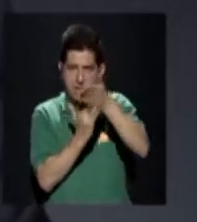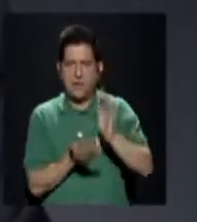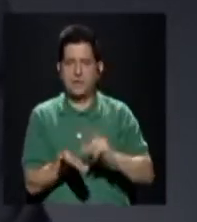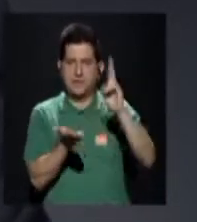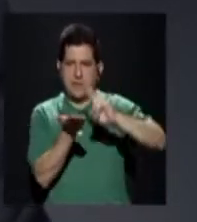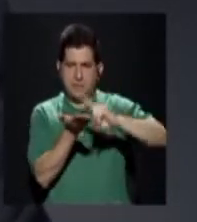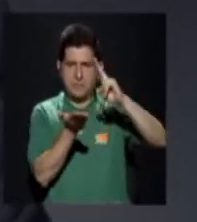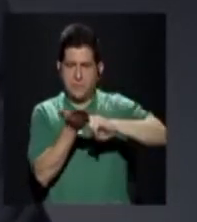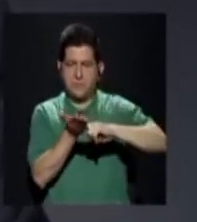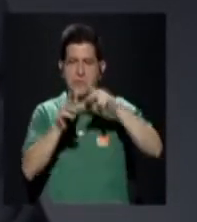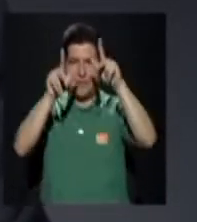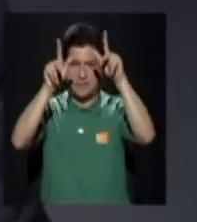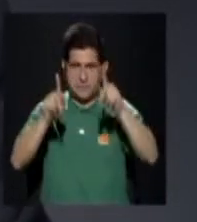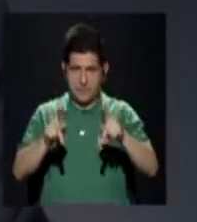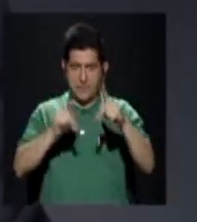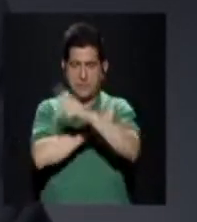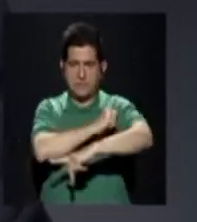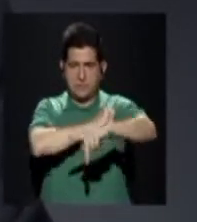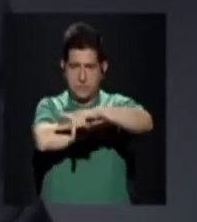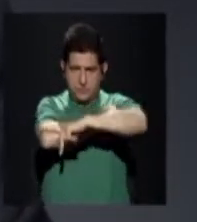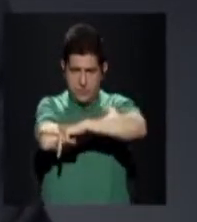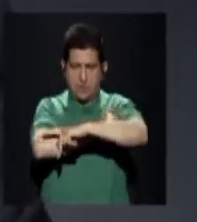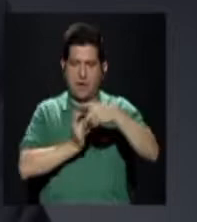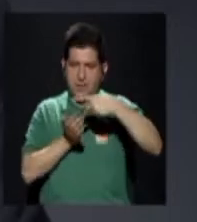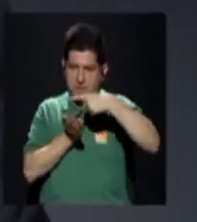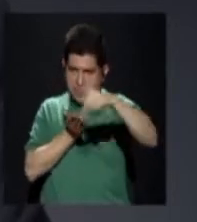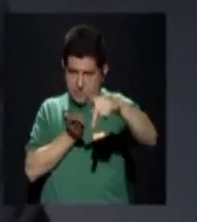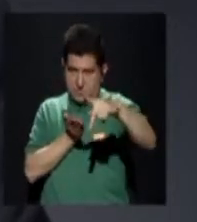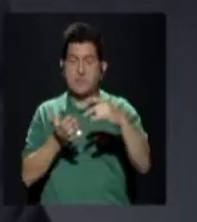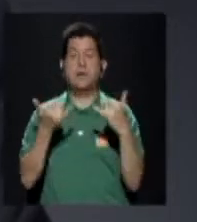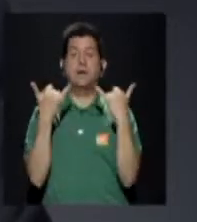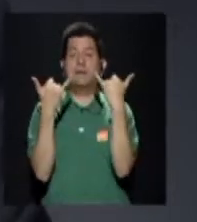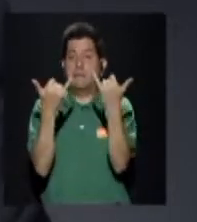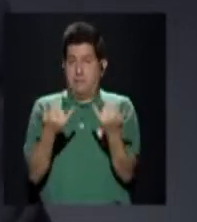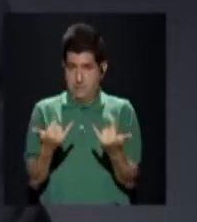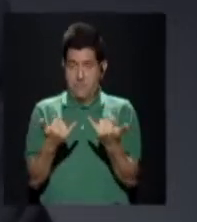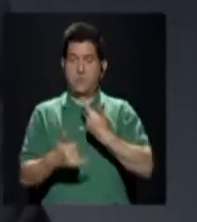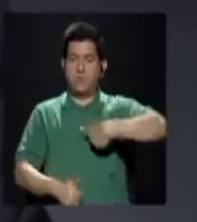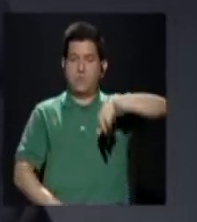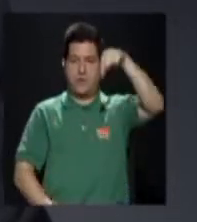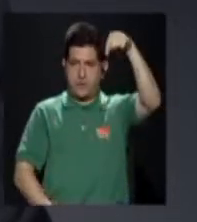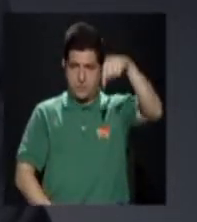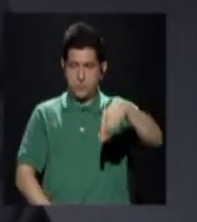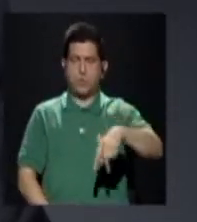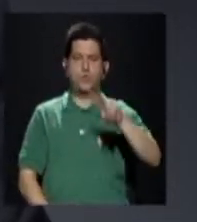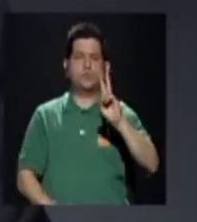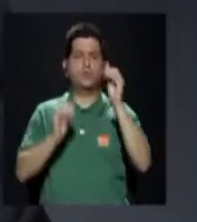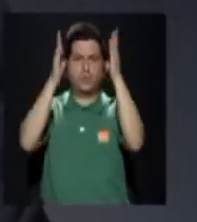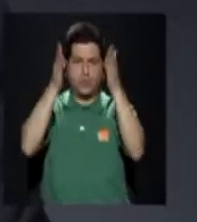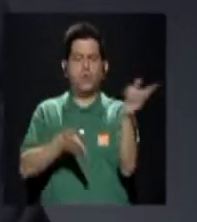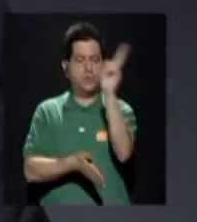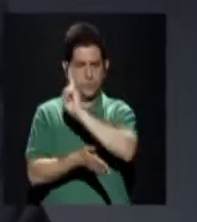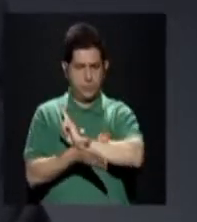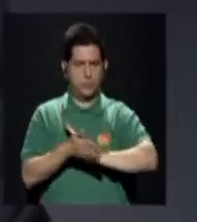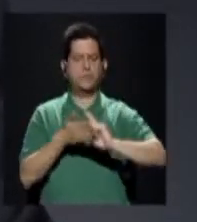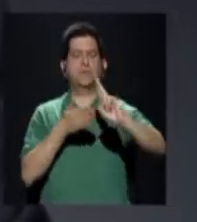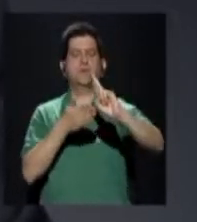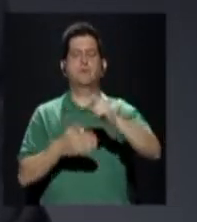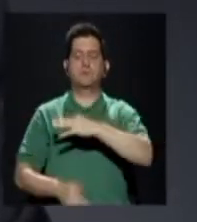que tributan los habitantes de este país, y en esta ocasión tenemos a dos profesores